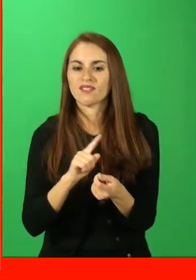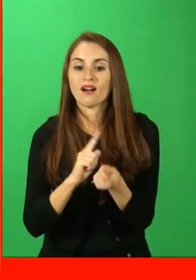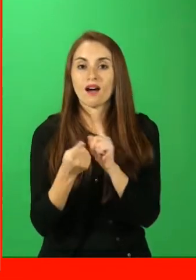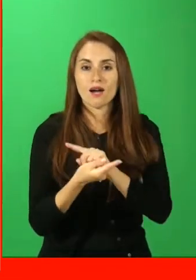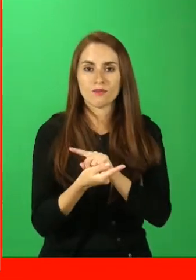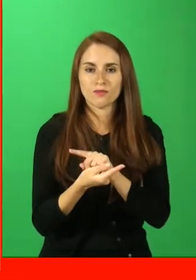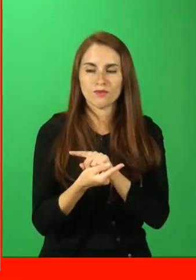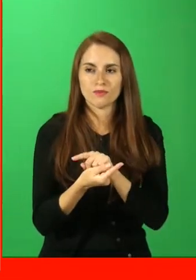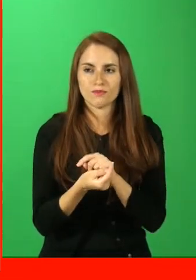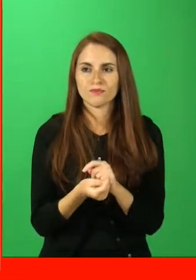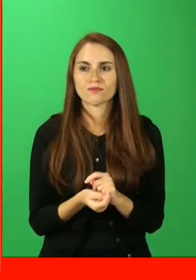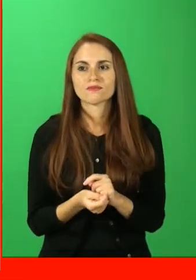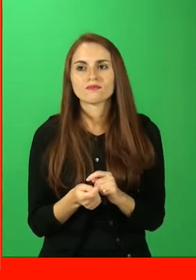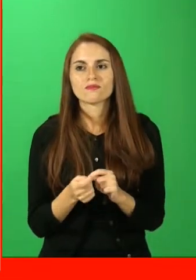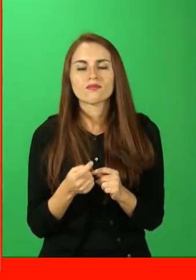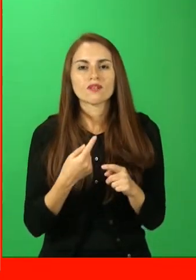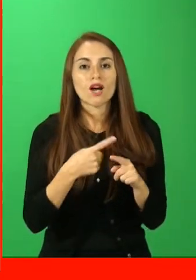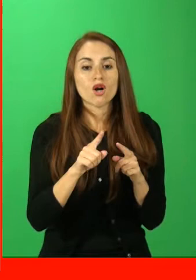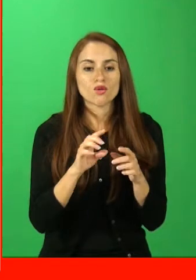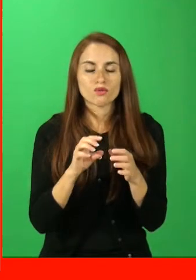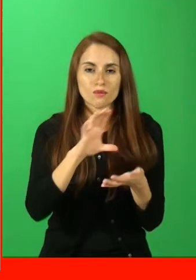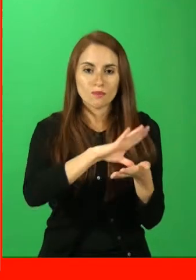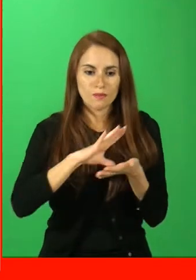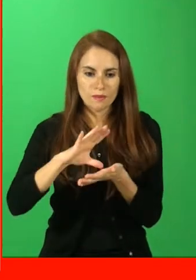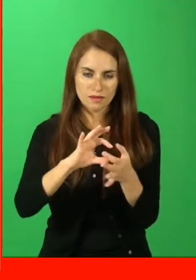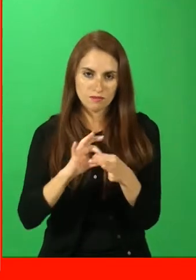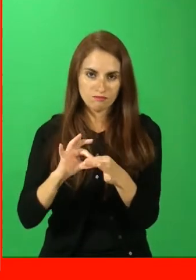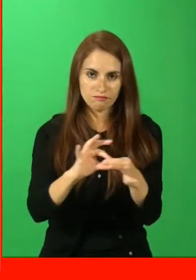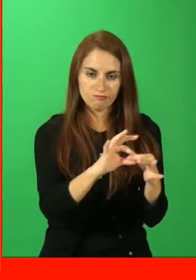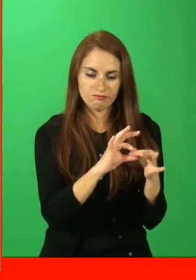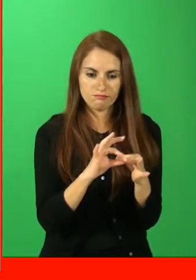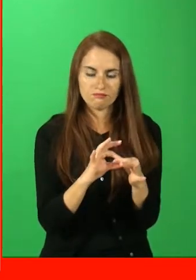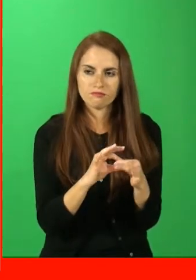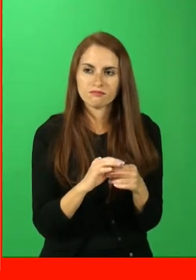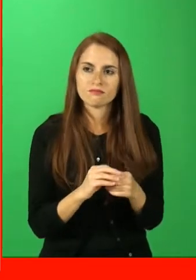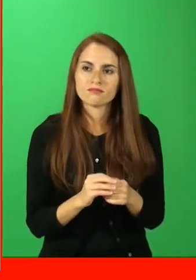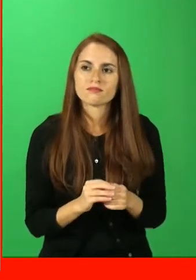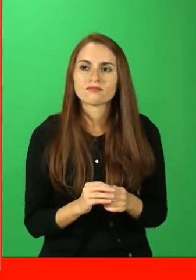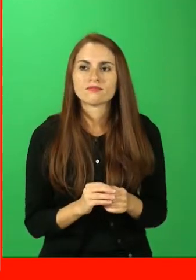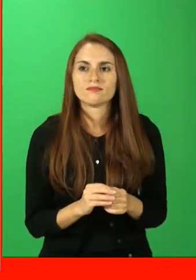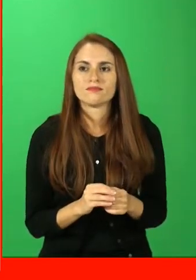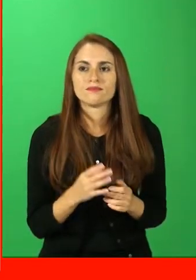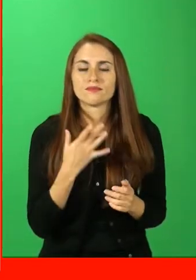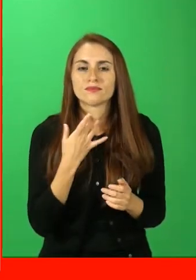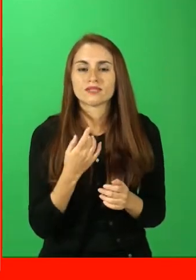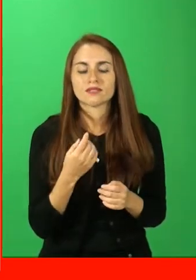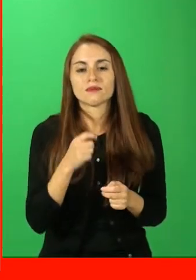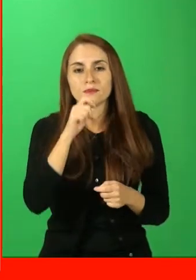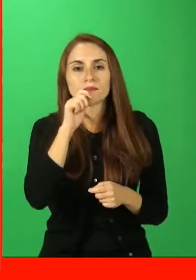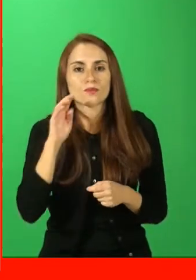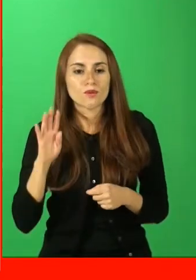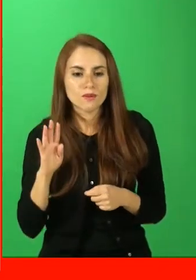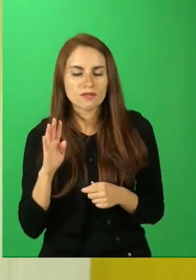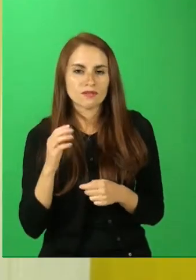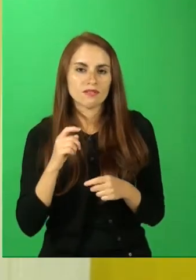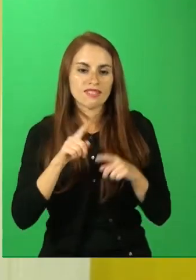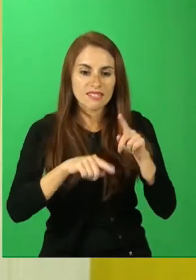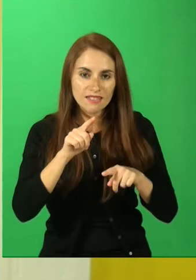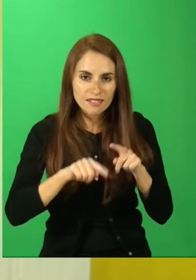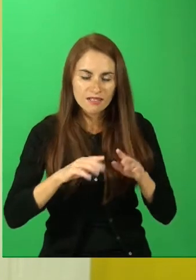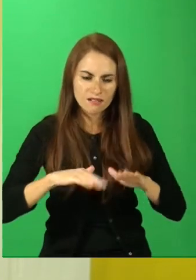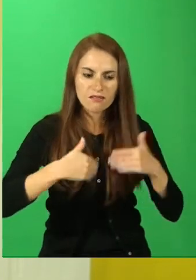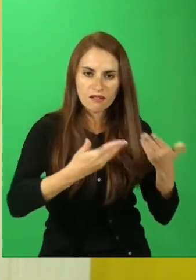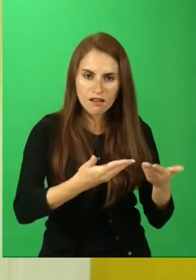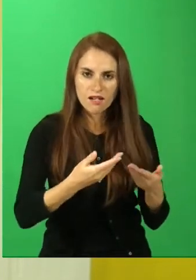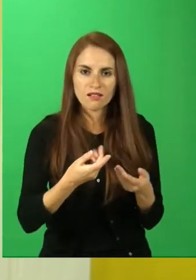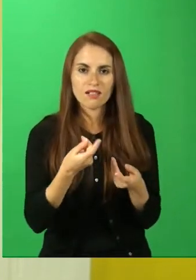la Triple Entente, porque le habían prometido que le iban a entregar tierras, recursos como beneficio. Sin embargo,